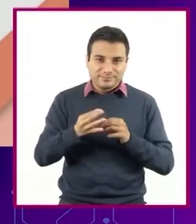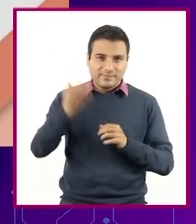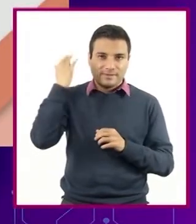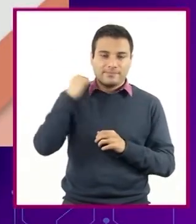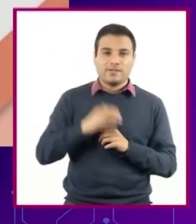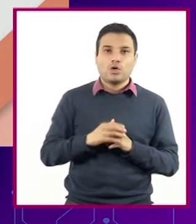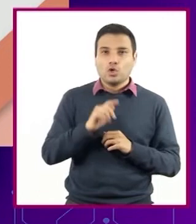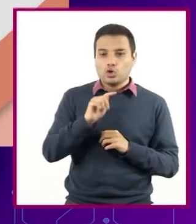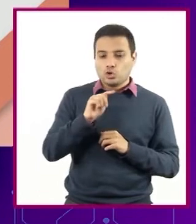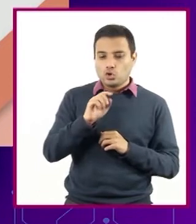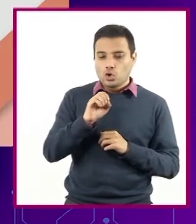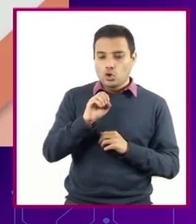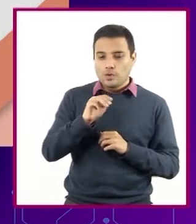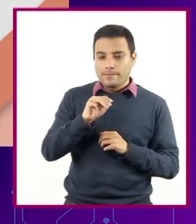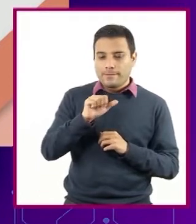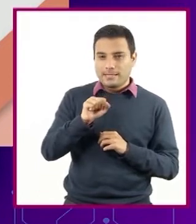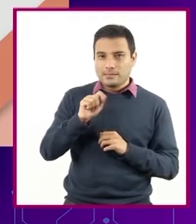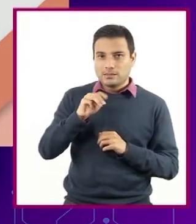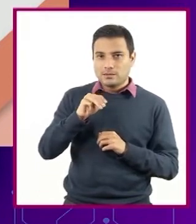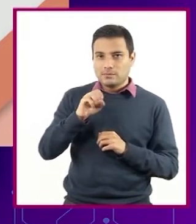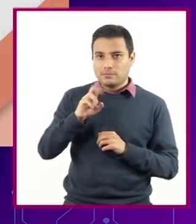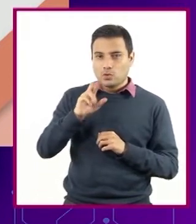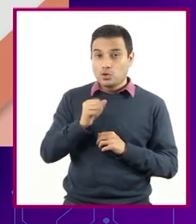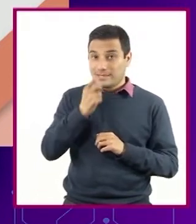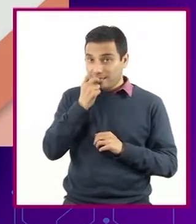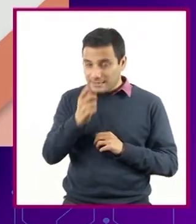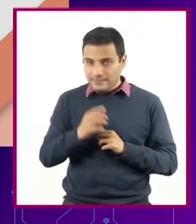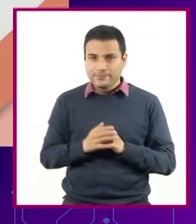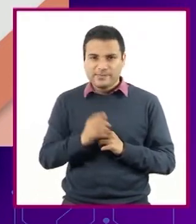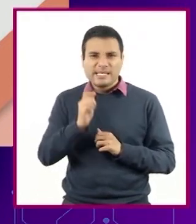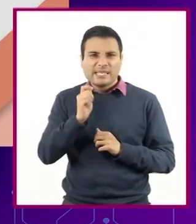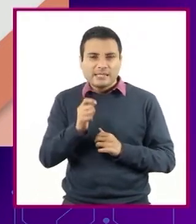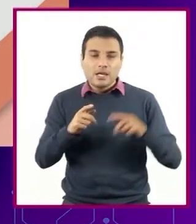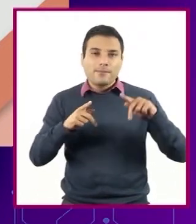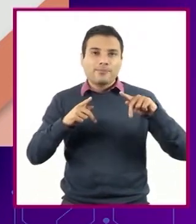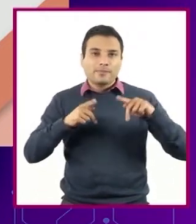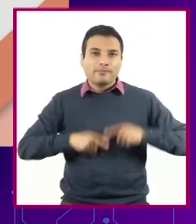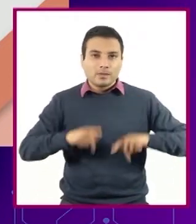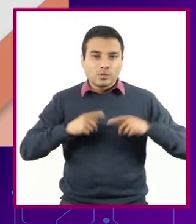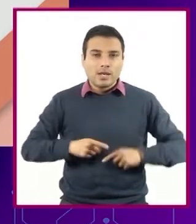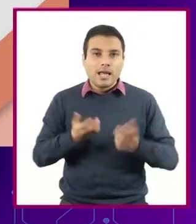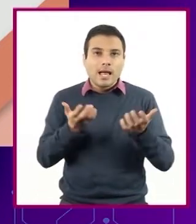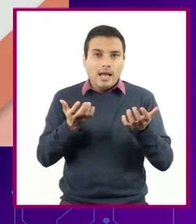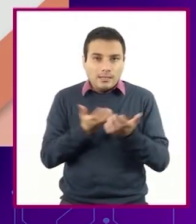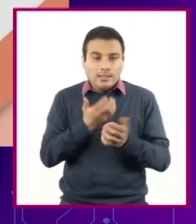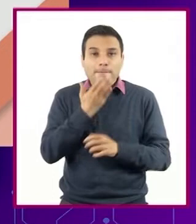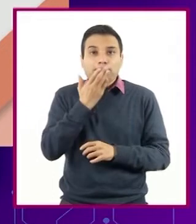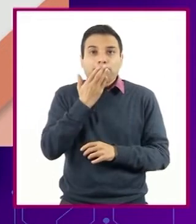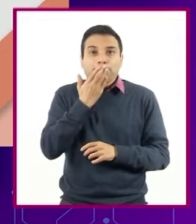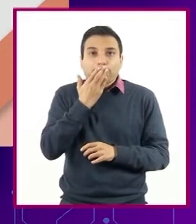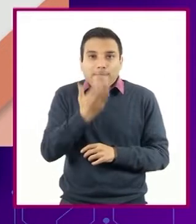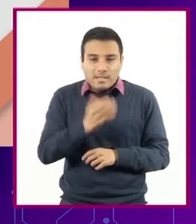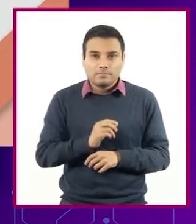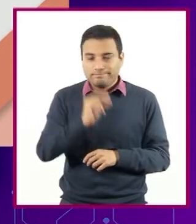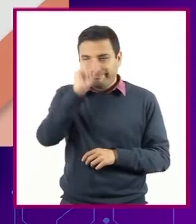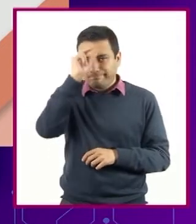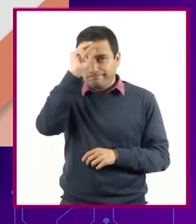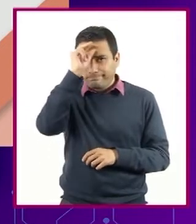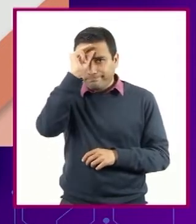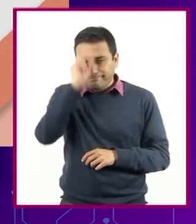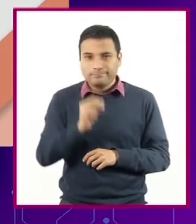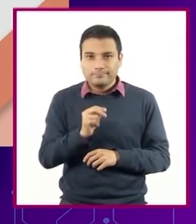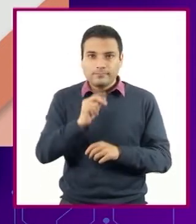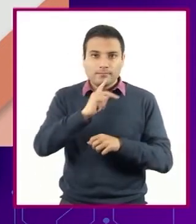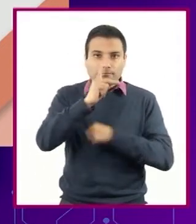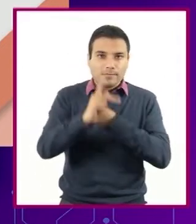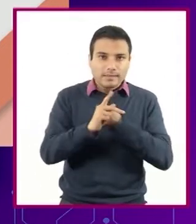refiere a utopía como una obra provechosa, agradable e ingeniosa sobre la mejor organización de una